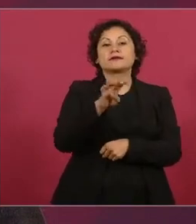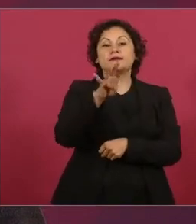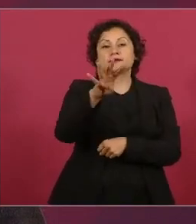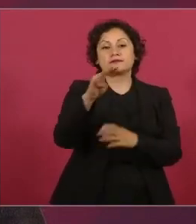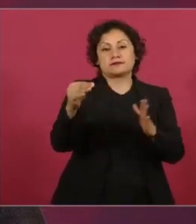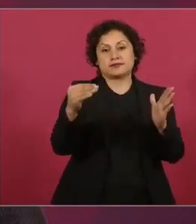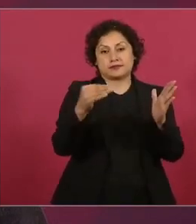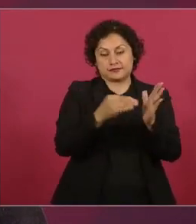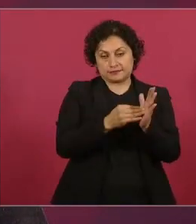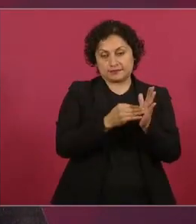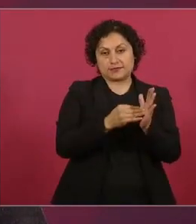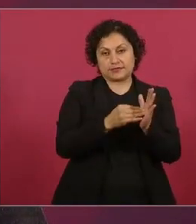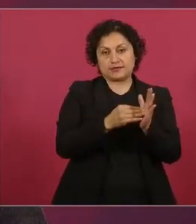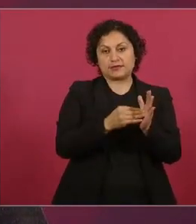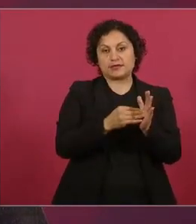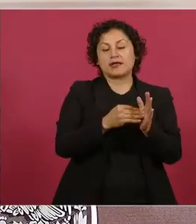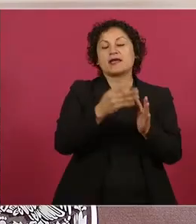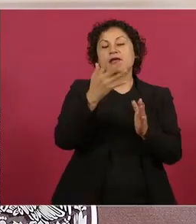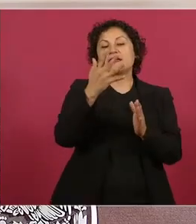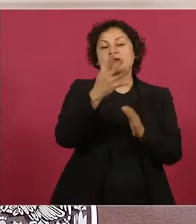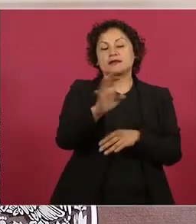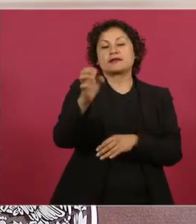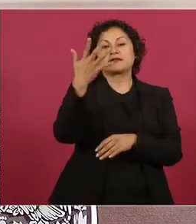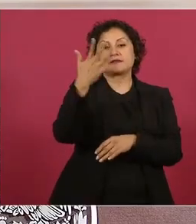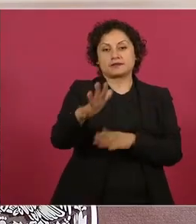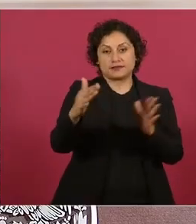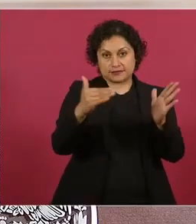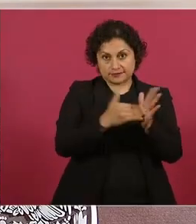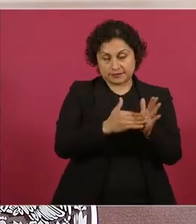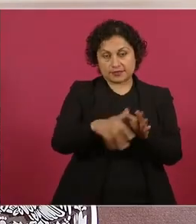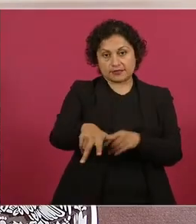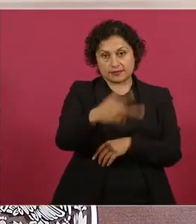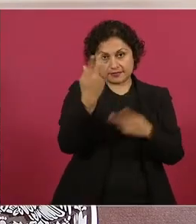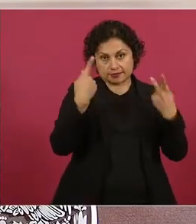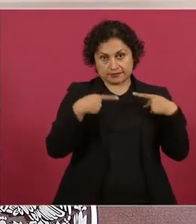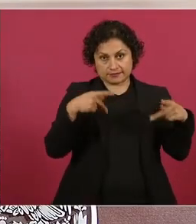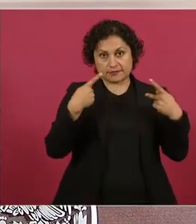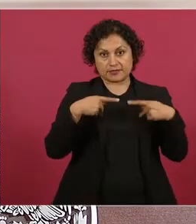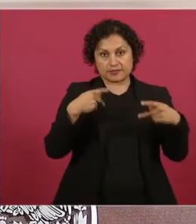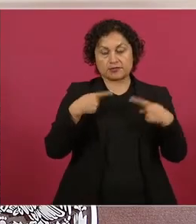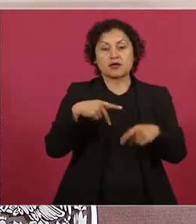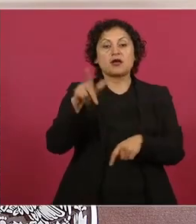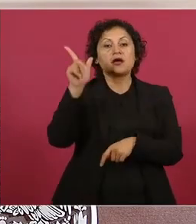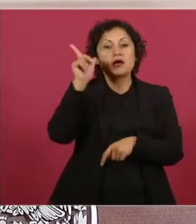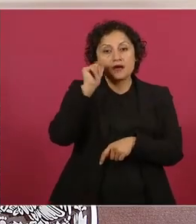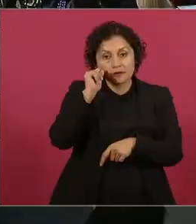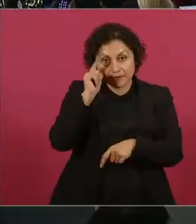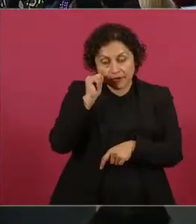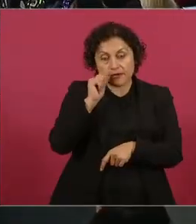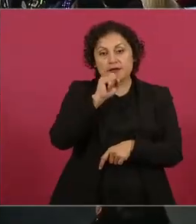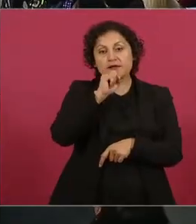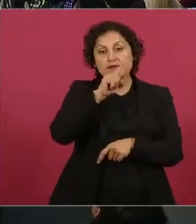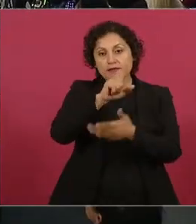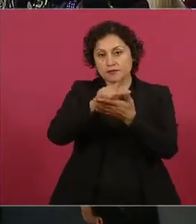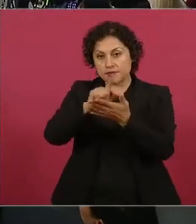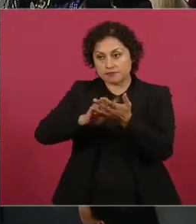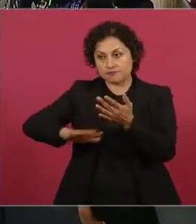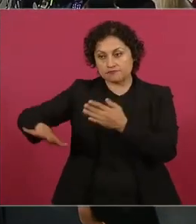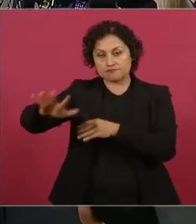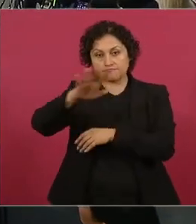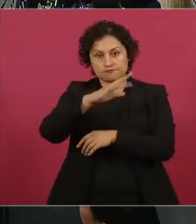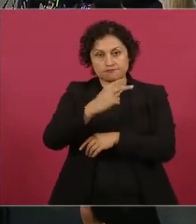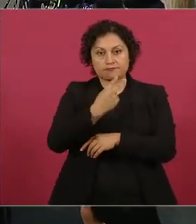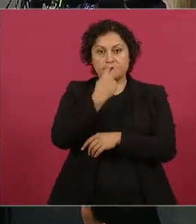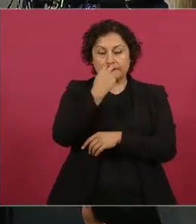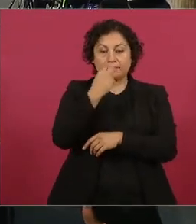510,113 personas y mañana se agregará la nebulización aérea. En la vacunación se ha cumplido con